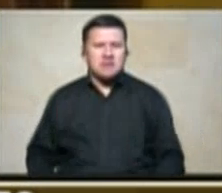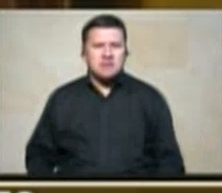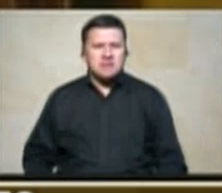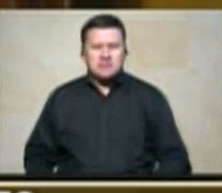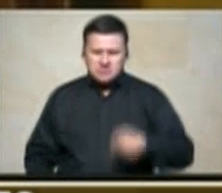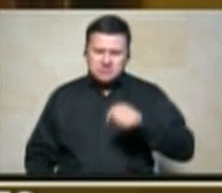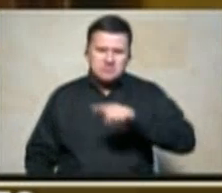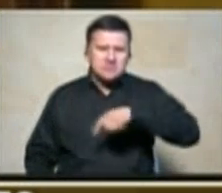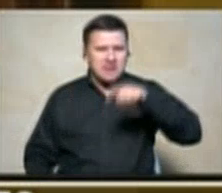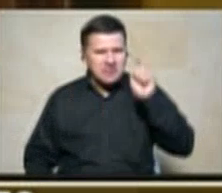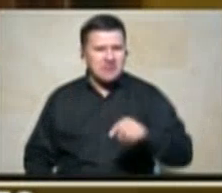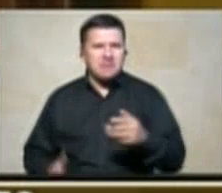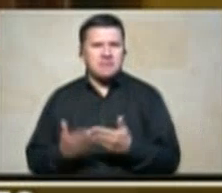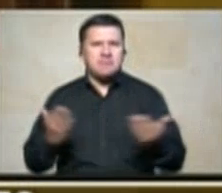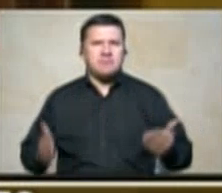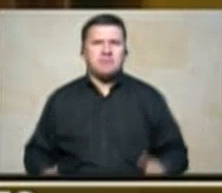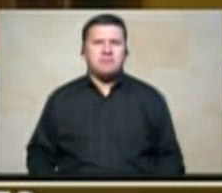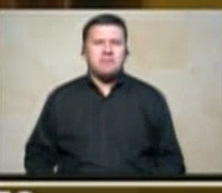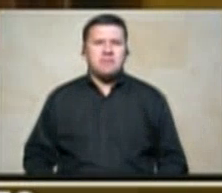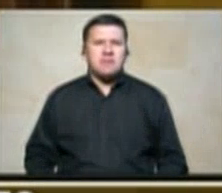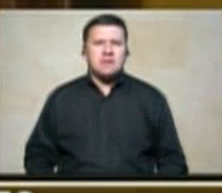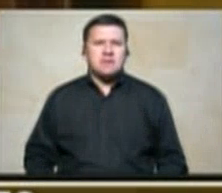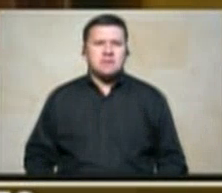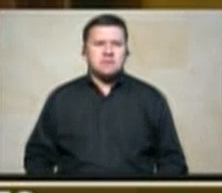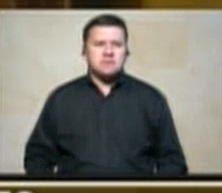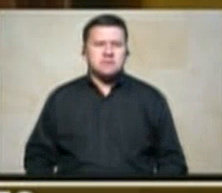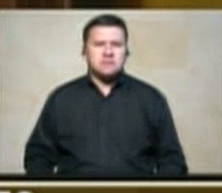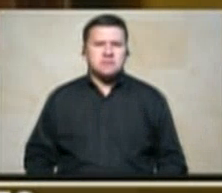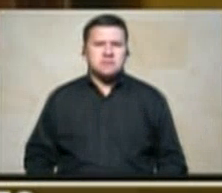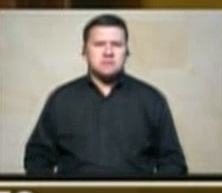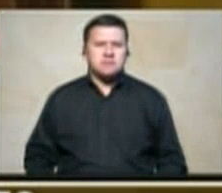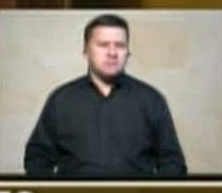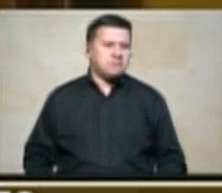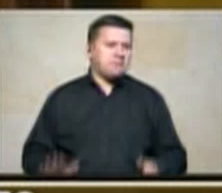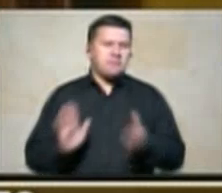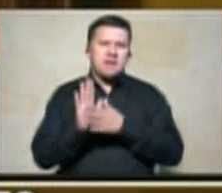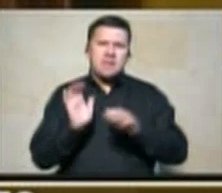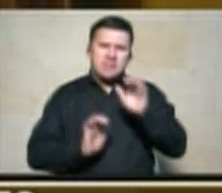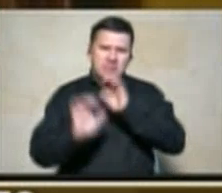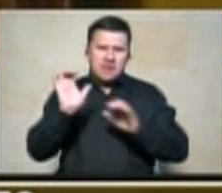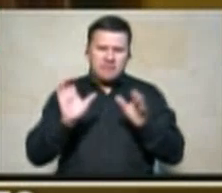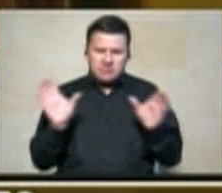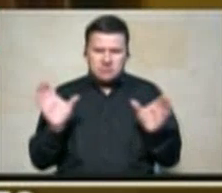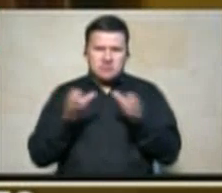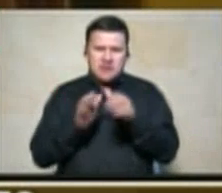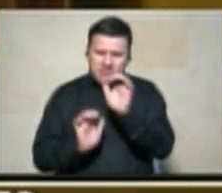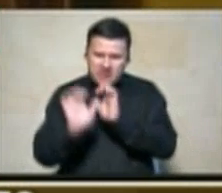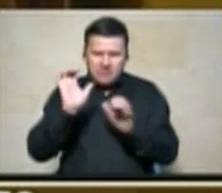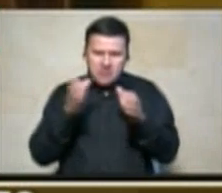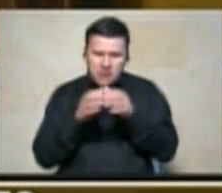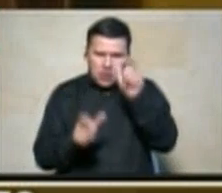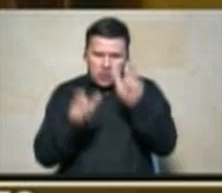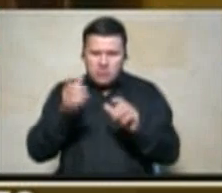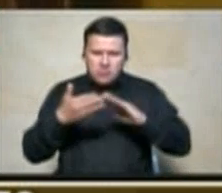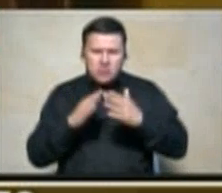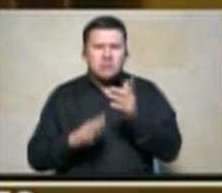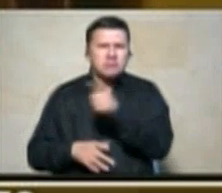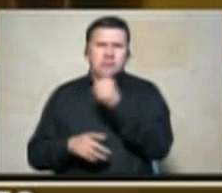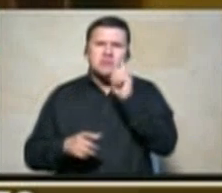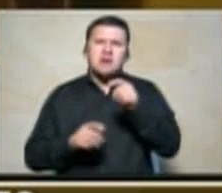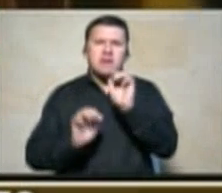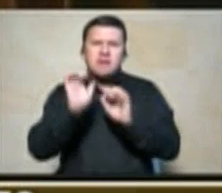la Defensoría haciendo un control de esos derechos que hoy se están